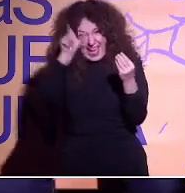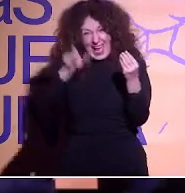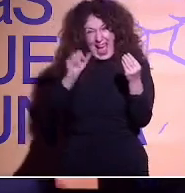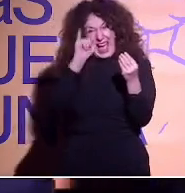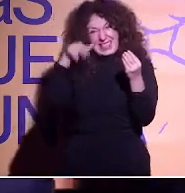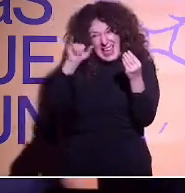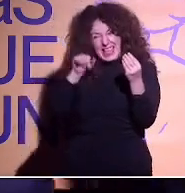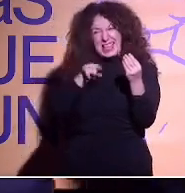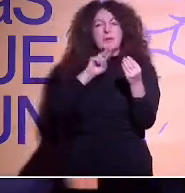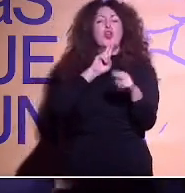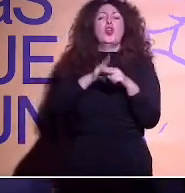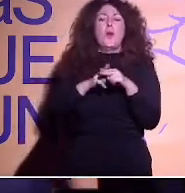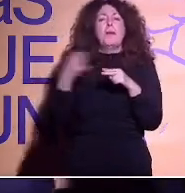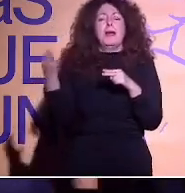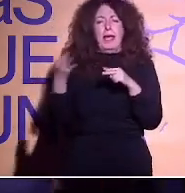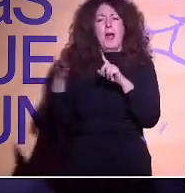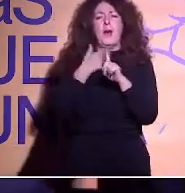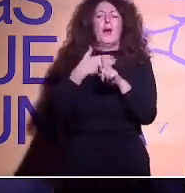violencia